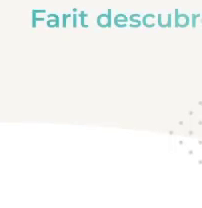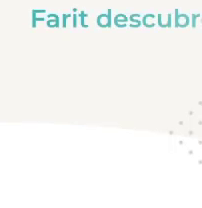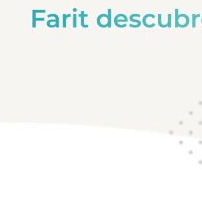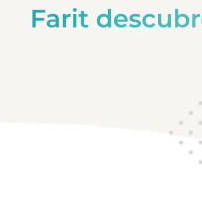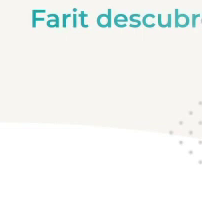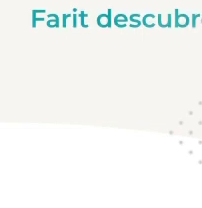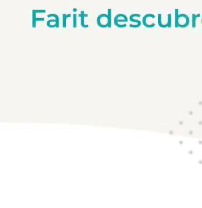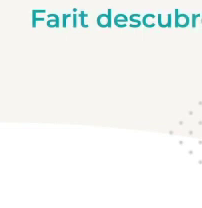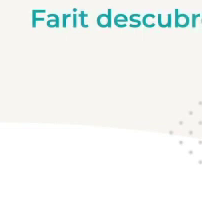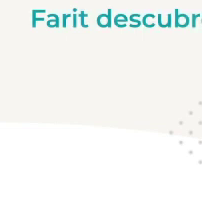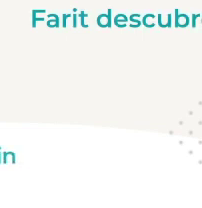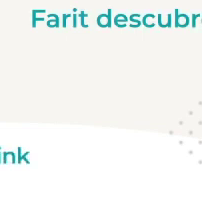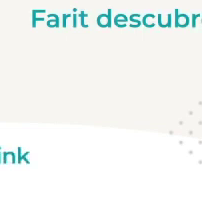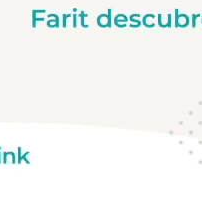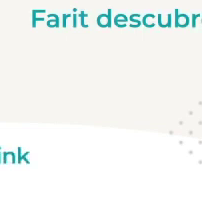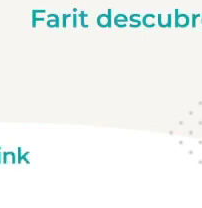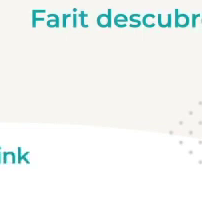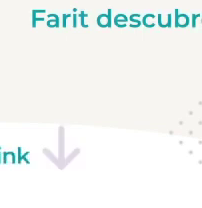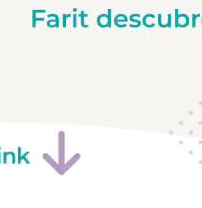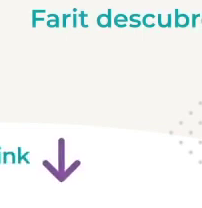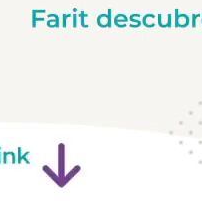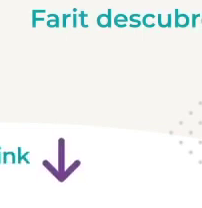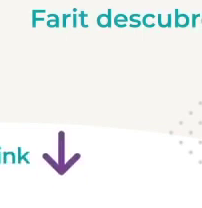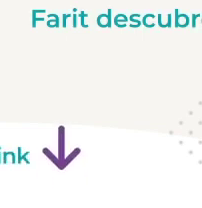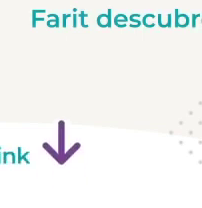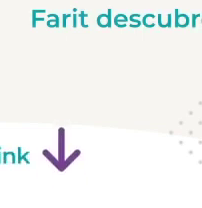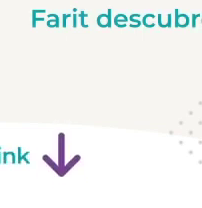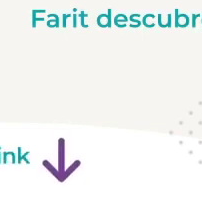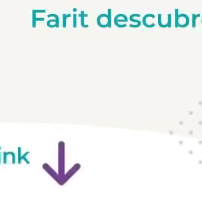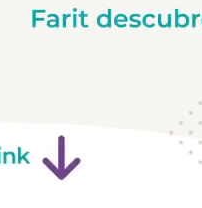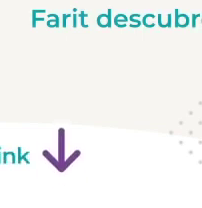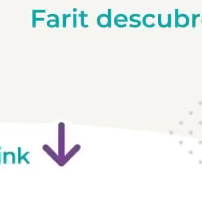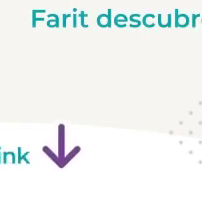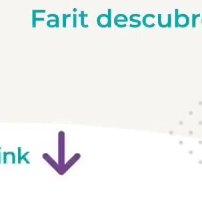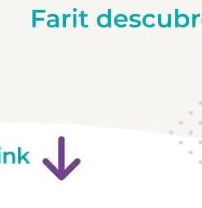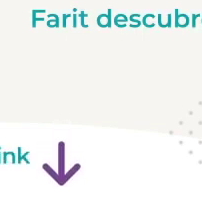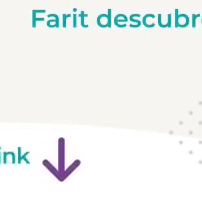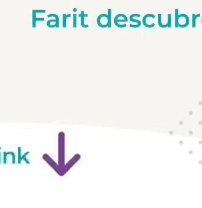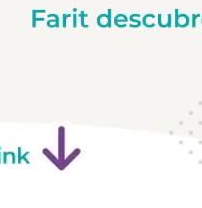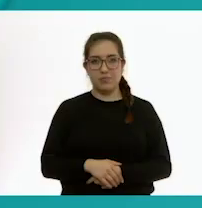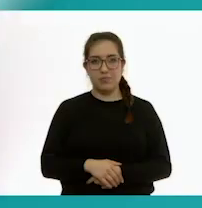Para ver este video, encuentra el link aquí abajo en la descripción.